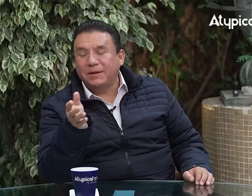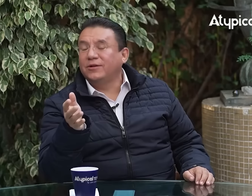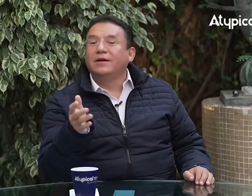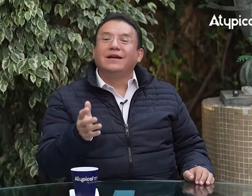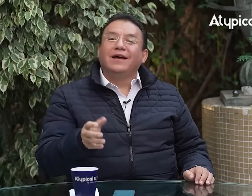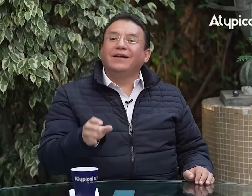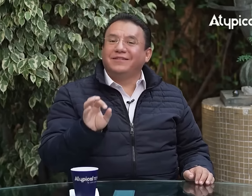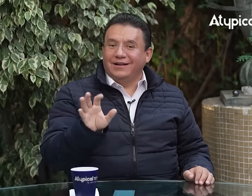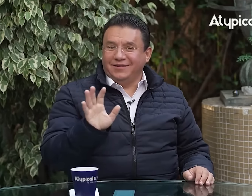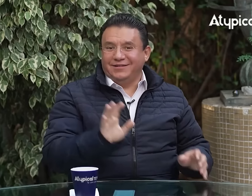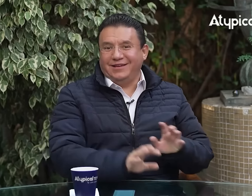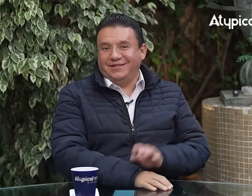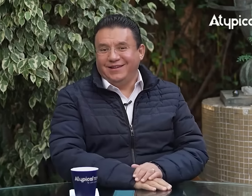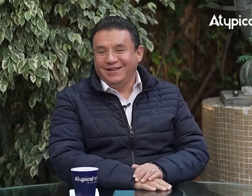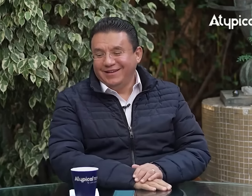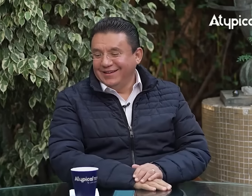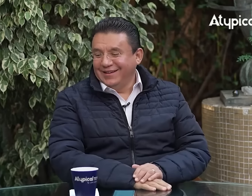este momento.